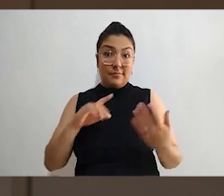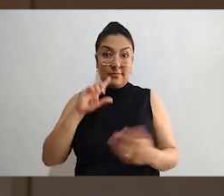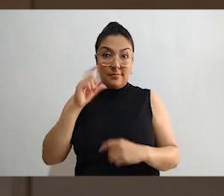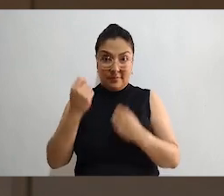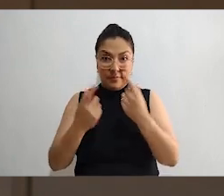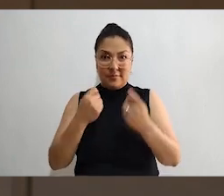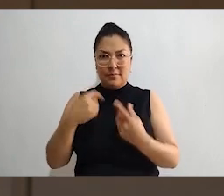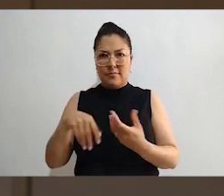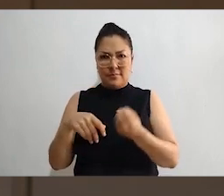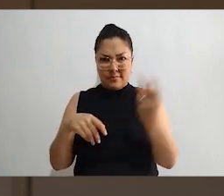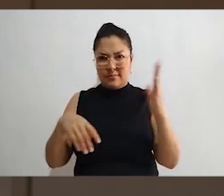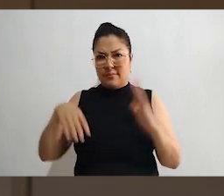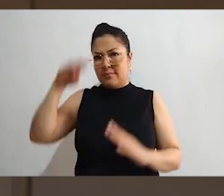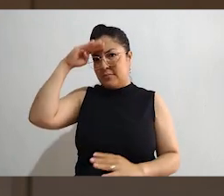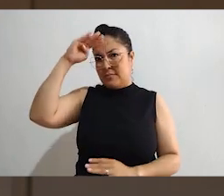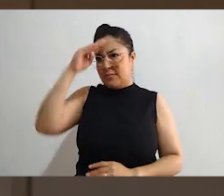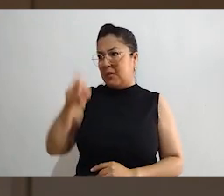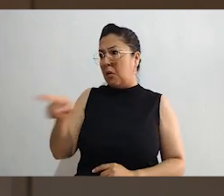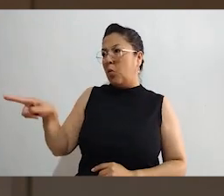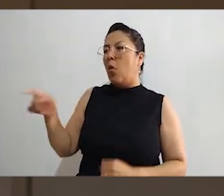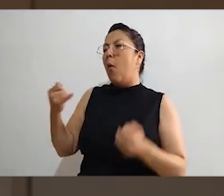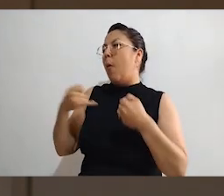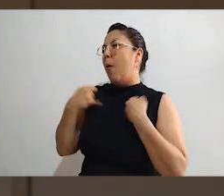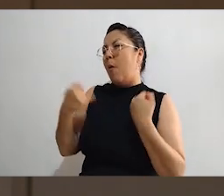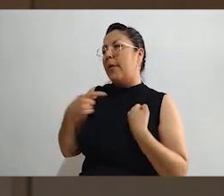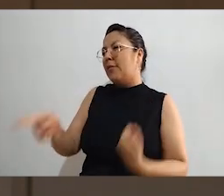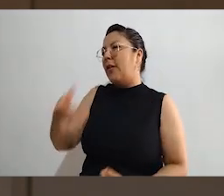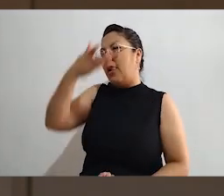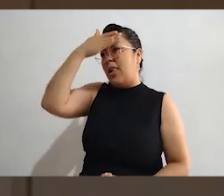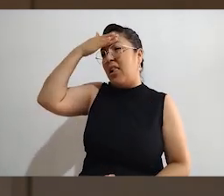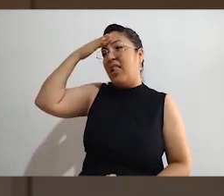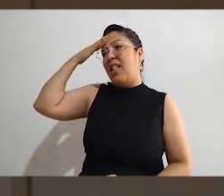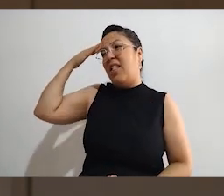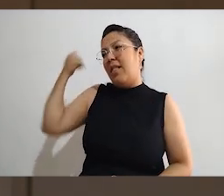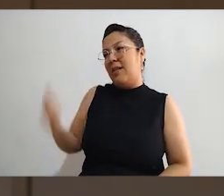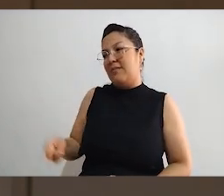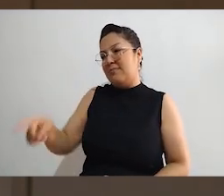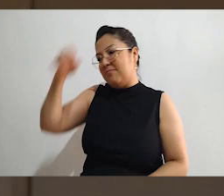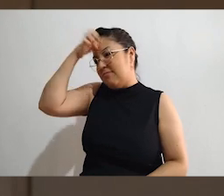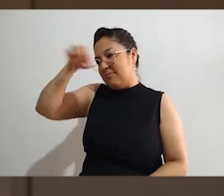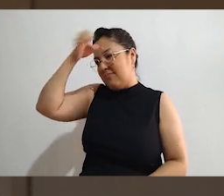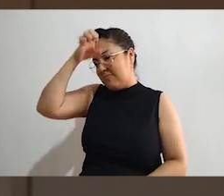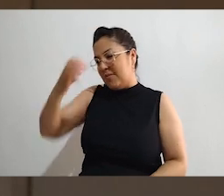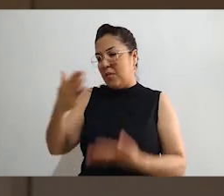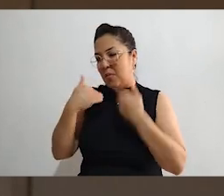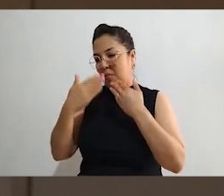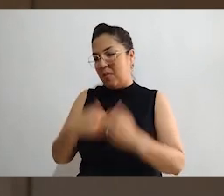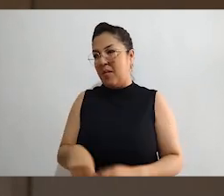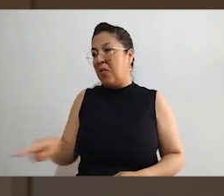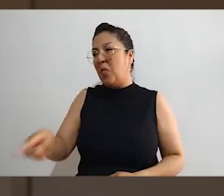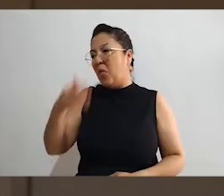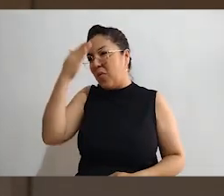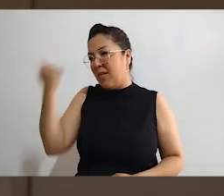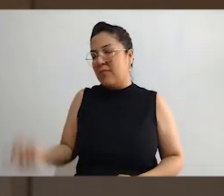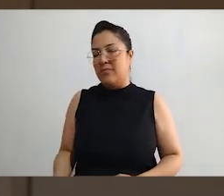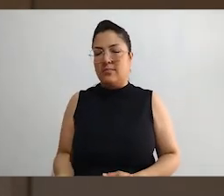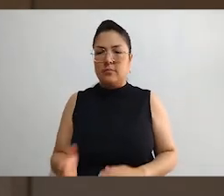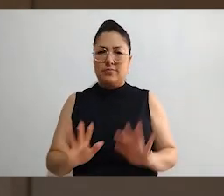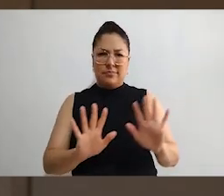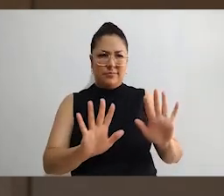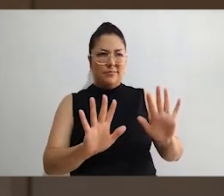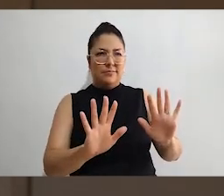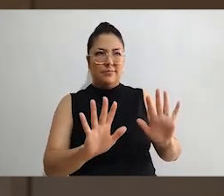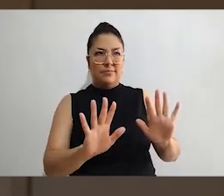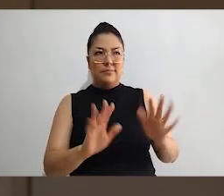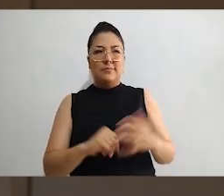por ser joven somos inexpertos, lo decías tú, o no sabemos, o no entendemos. No, al contrario, la